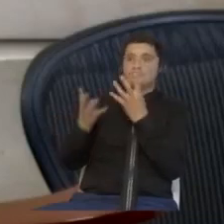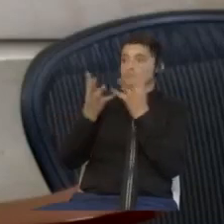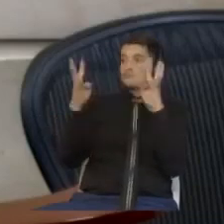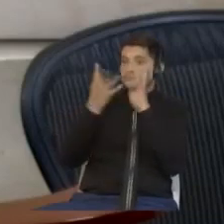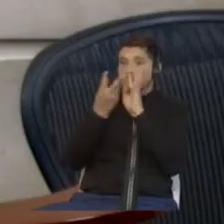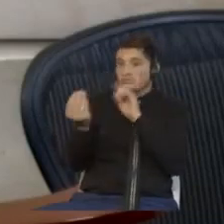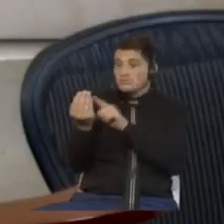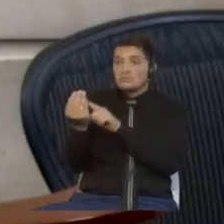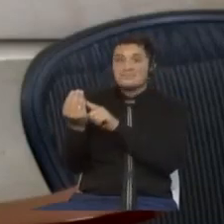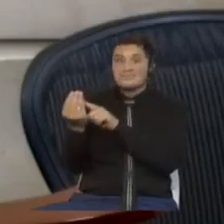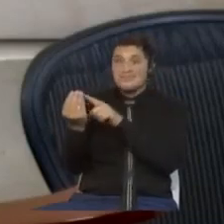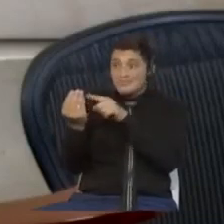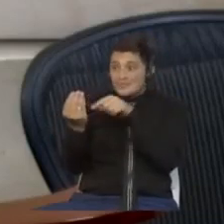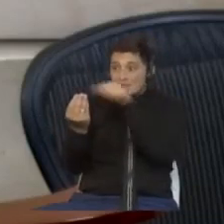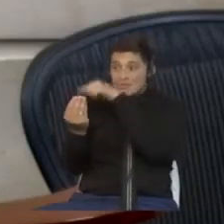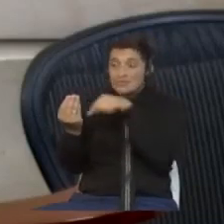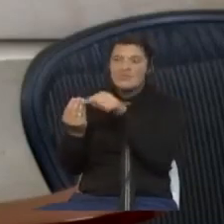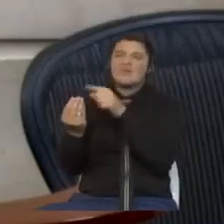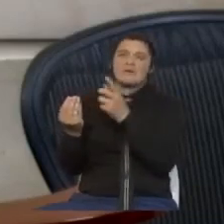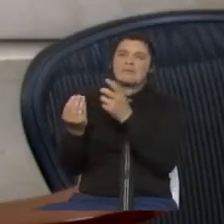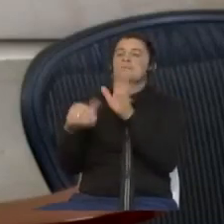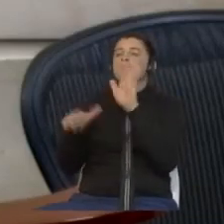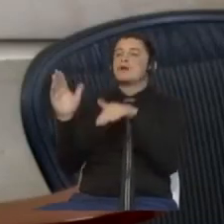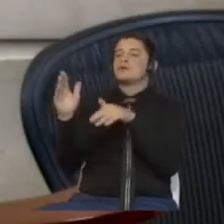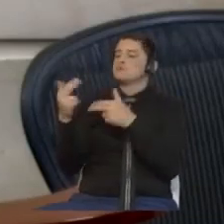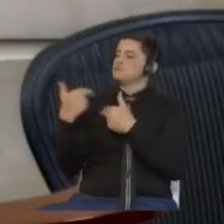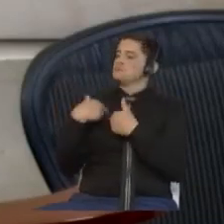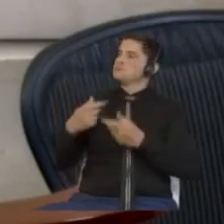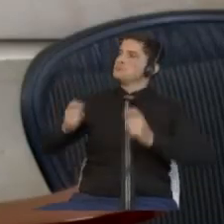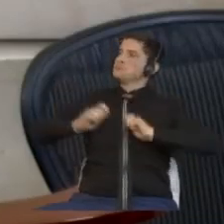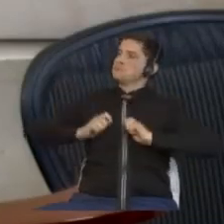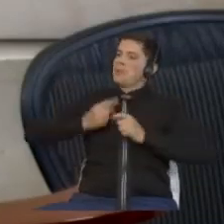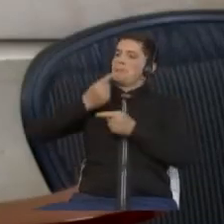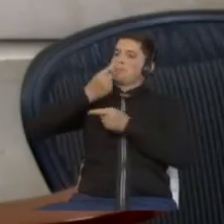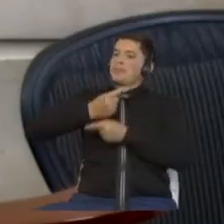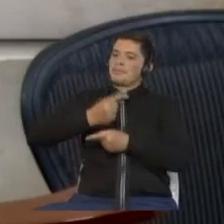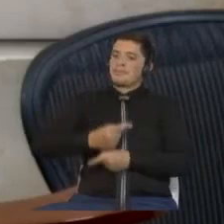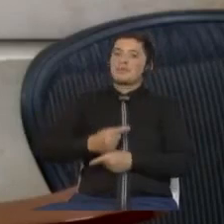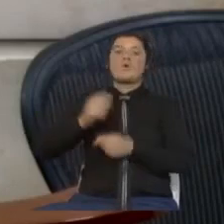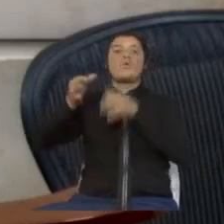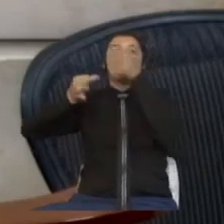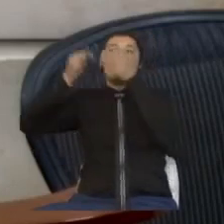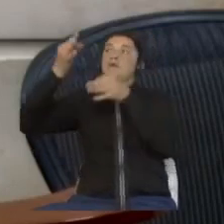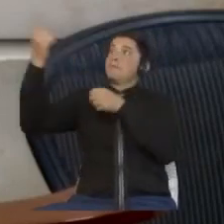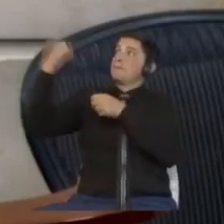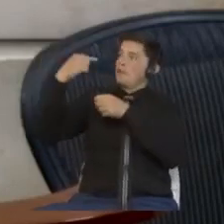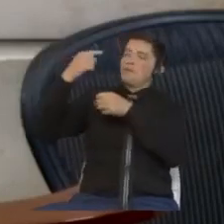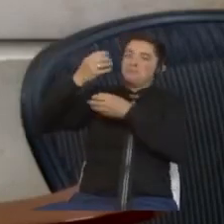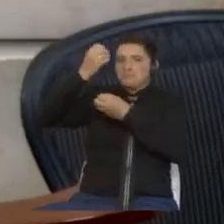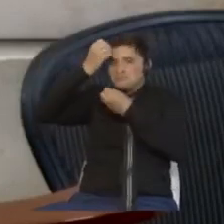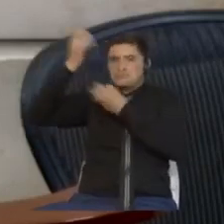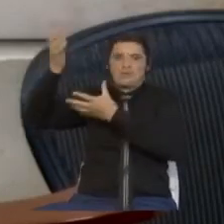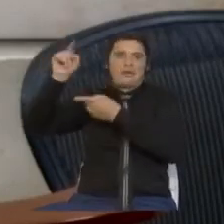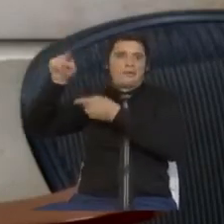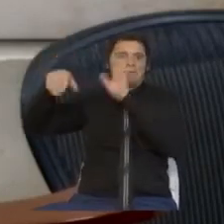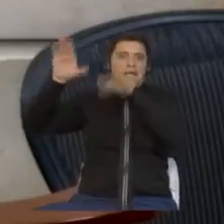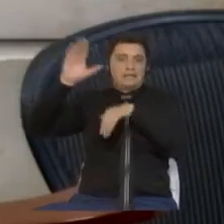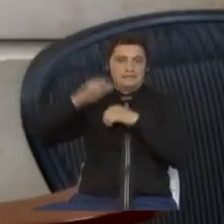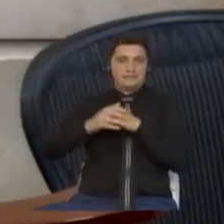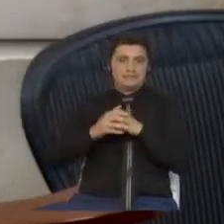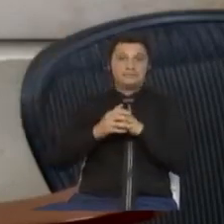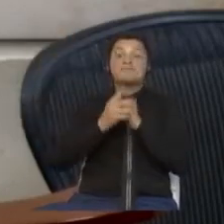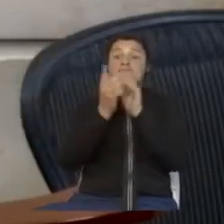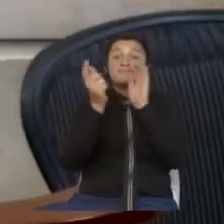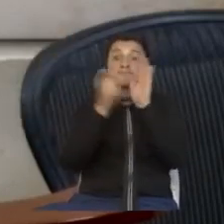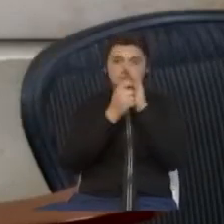hicieron fue cumplir con su deber constitucional en mandato de los jueces lo que ocurre y quiero